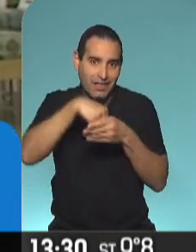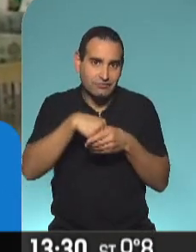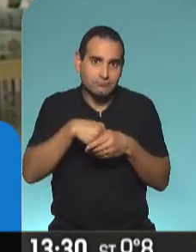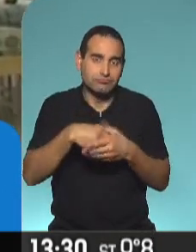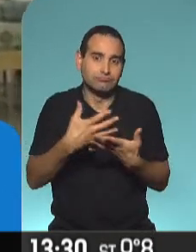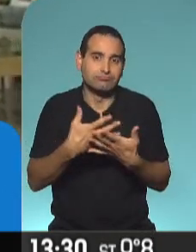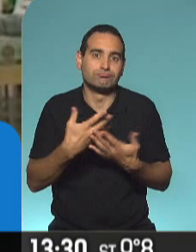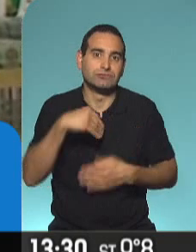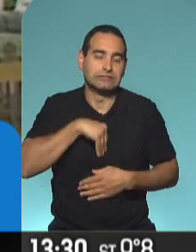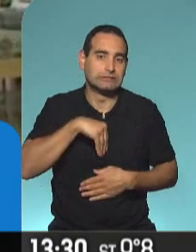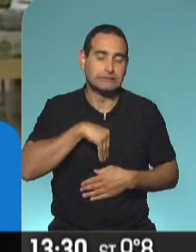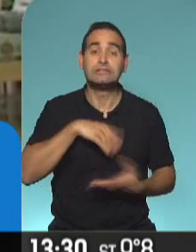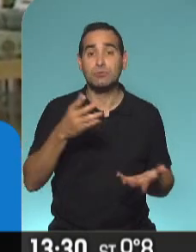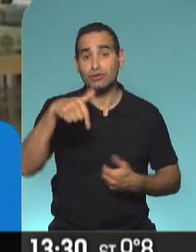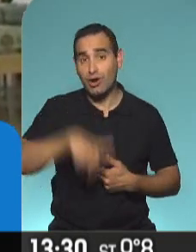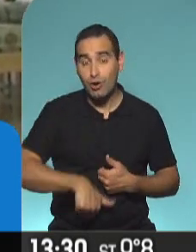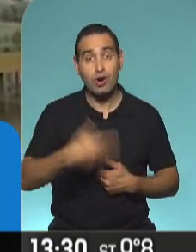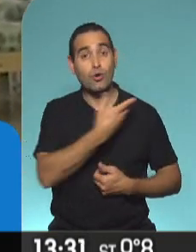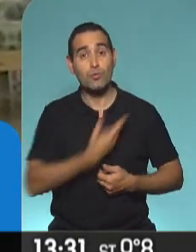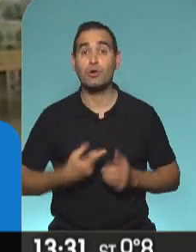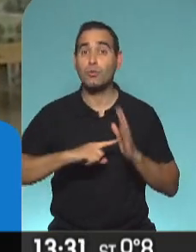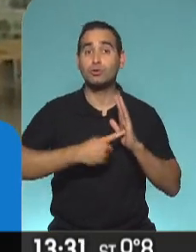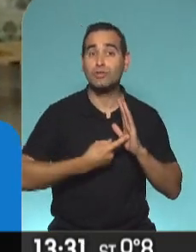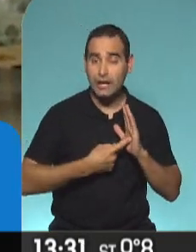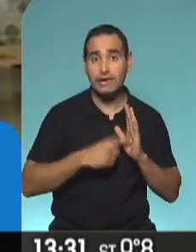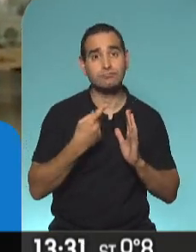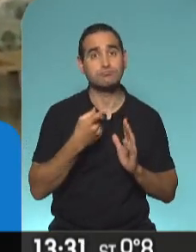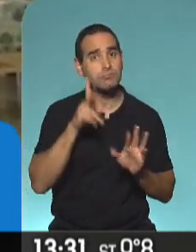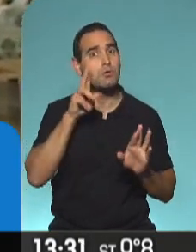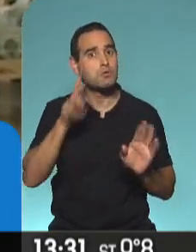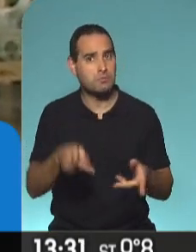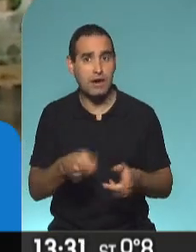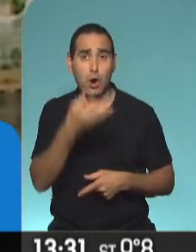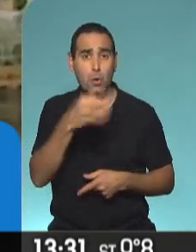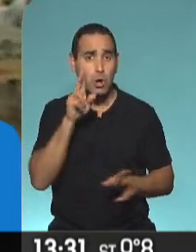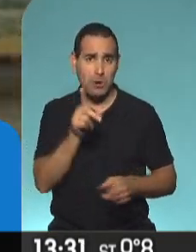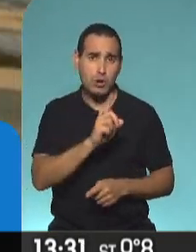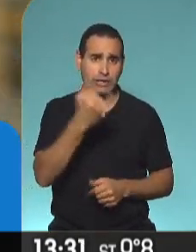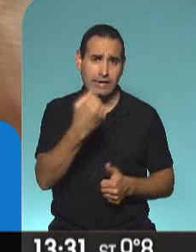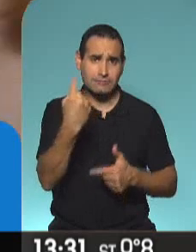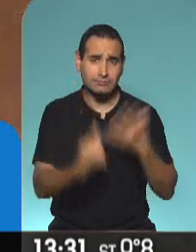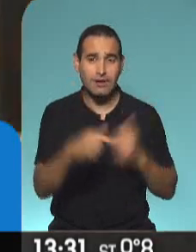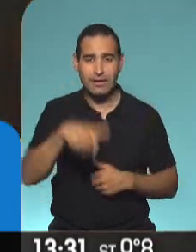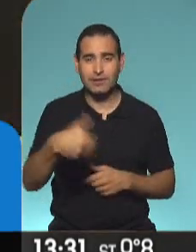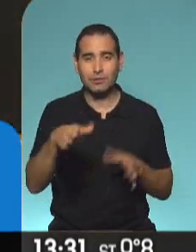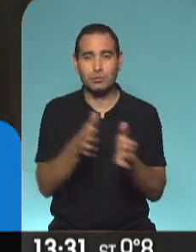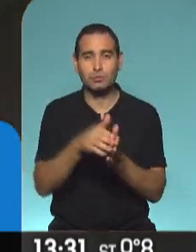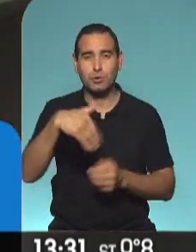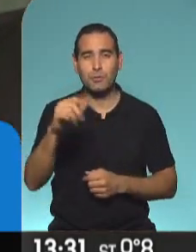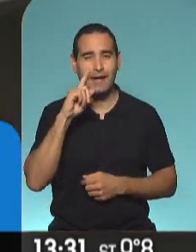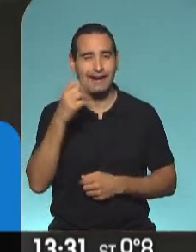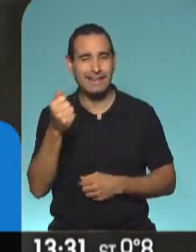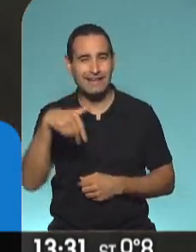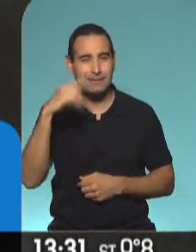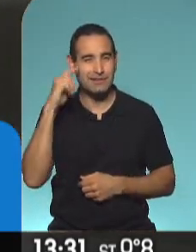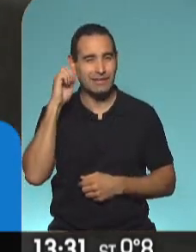se ha dado esta iniciativa. El gobierno de la ciudad no es la única que se está llevando adelante. Estamos con María Migliore, que